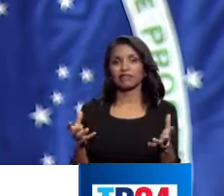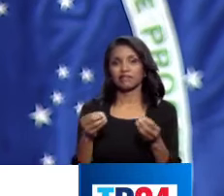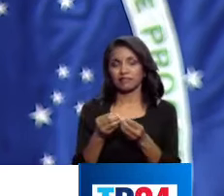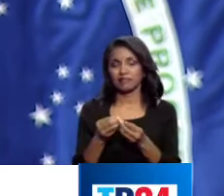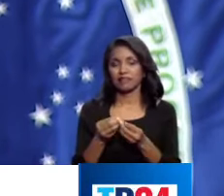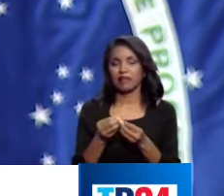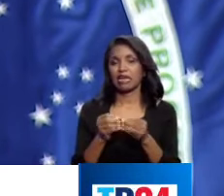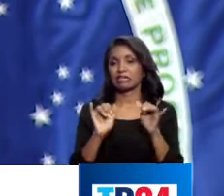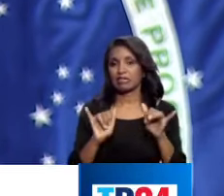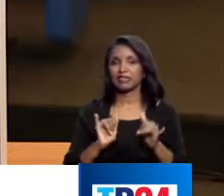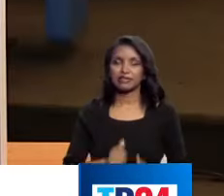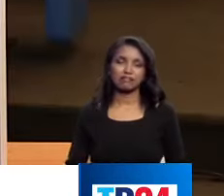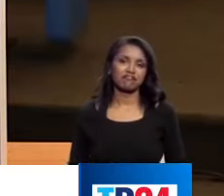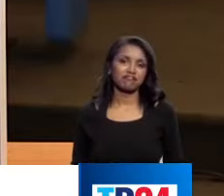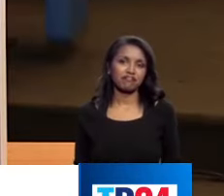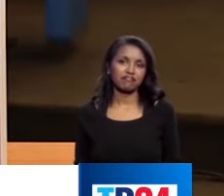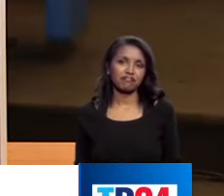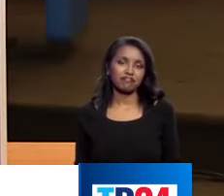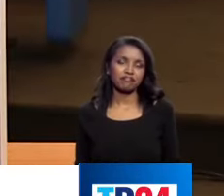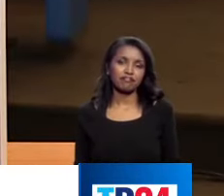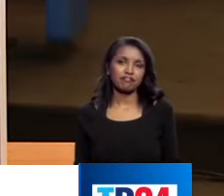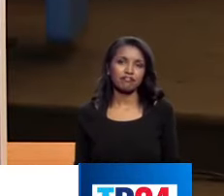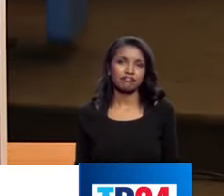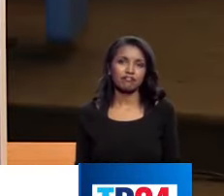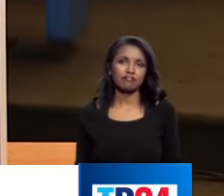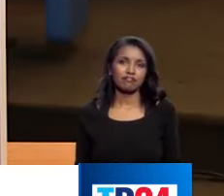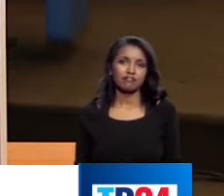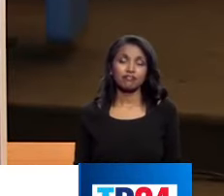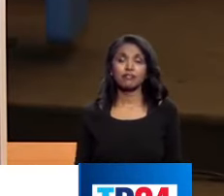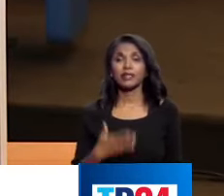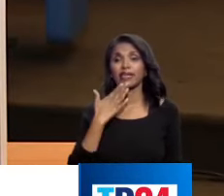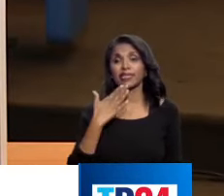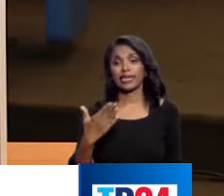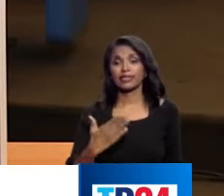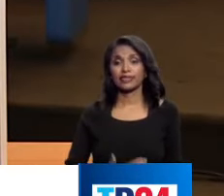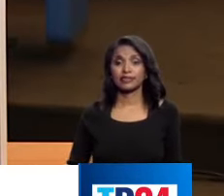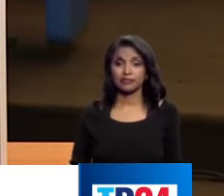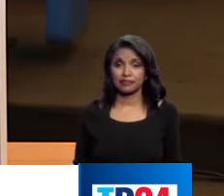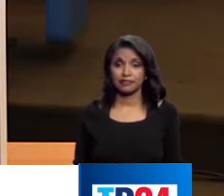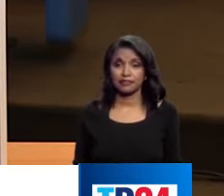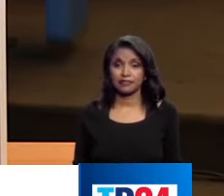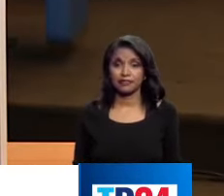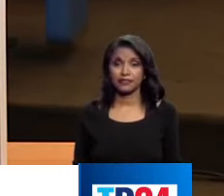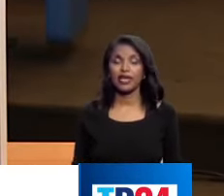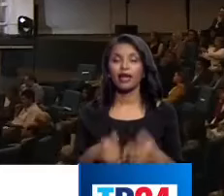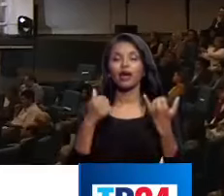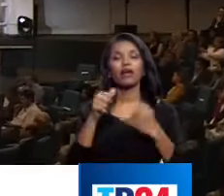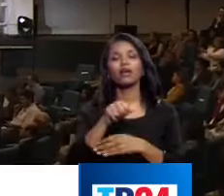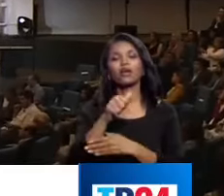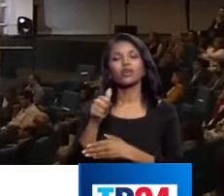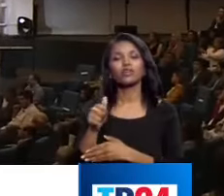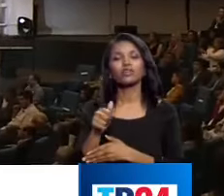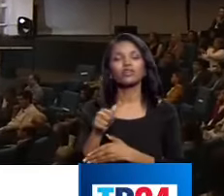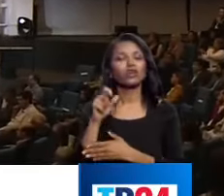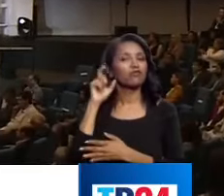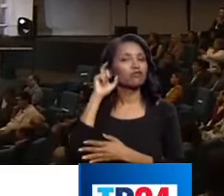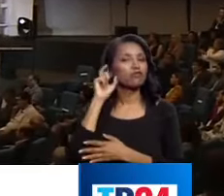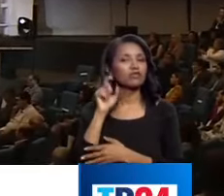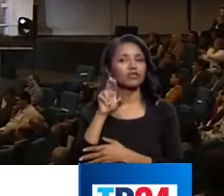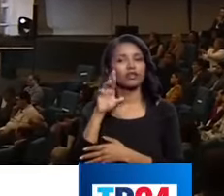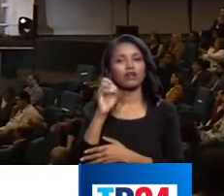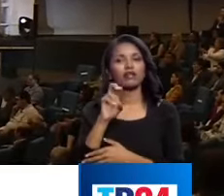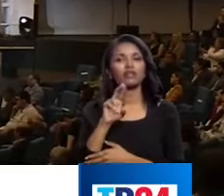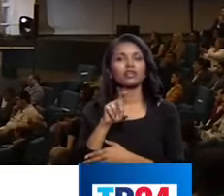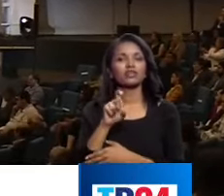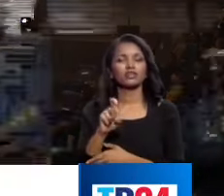de hoteles y en consecuencia riqueza. Bien, agradecemos a Melitona Rocha. Es el turno de Rómulo Rux. La